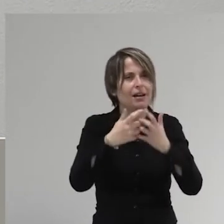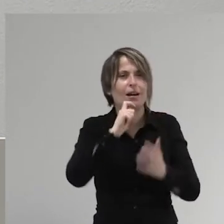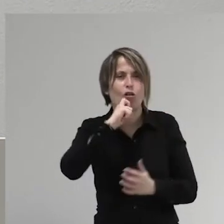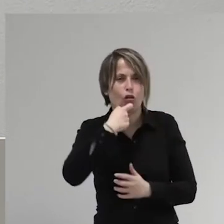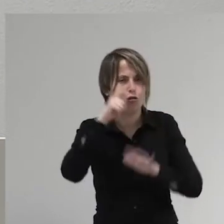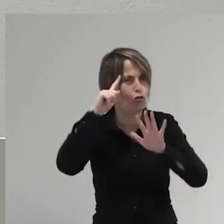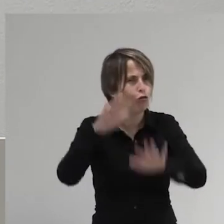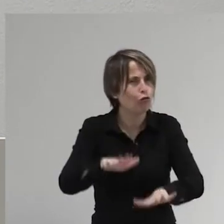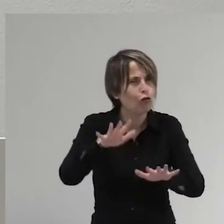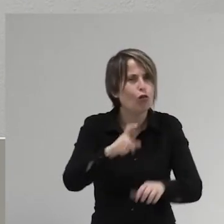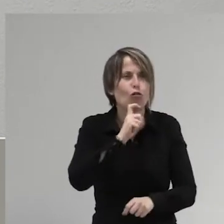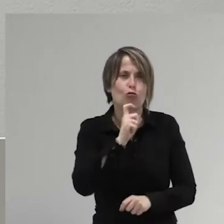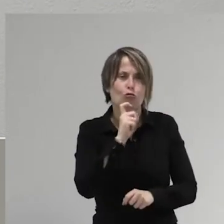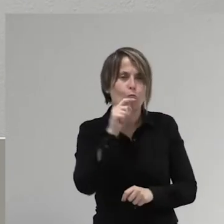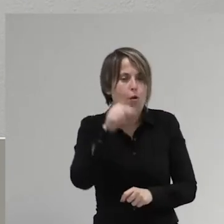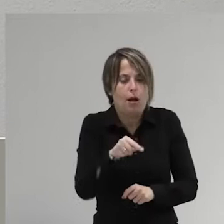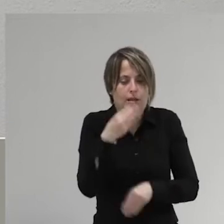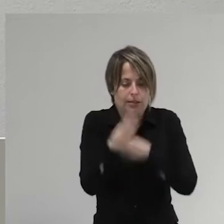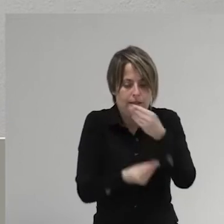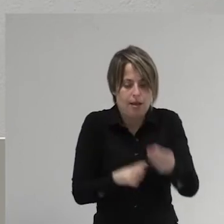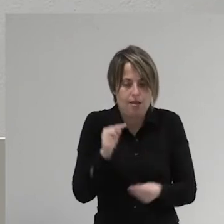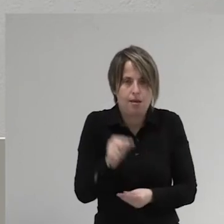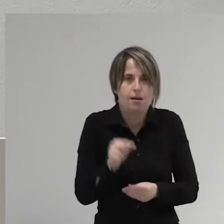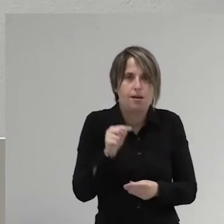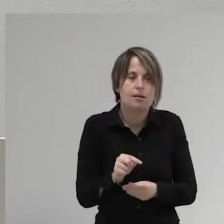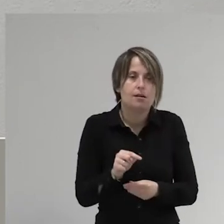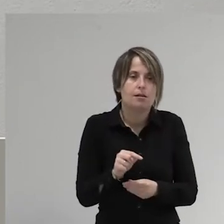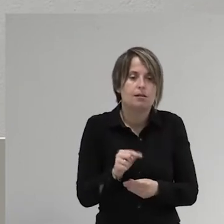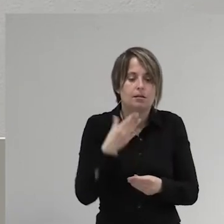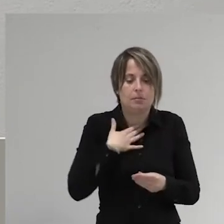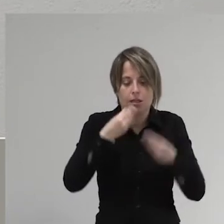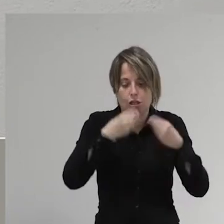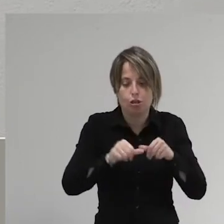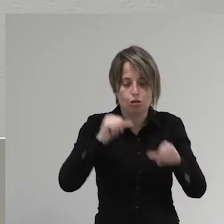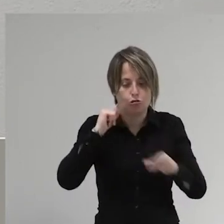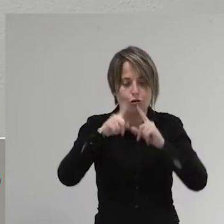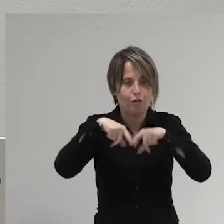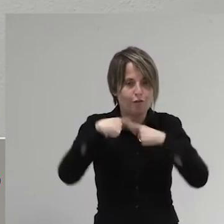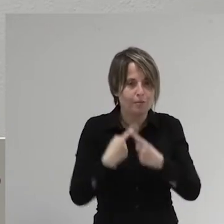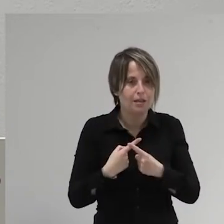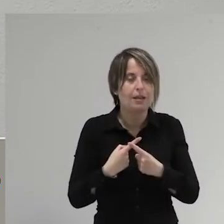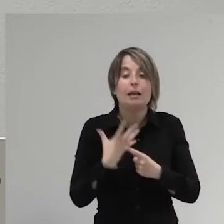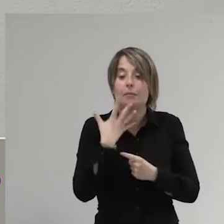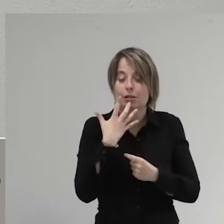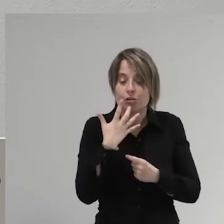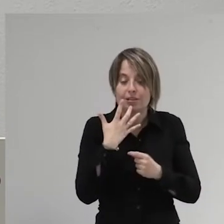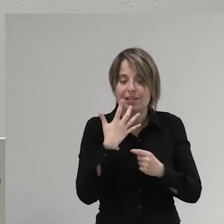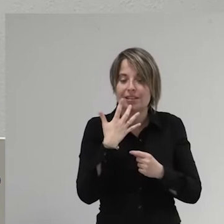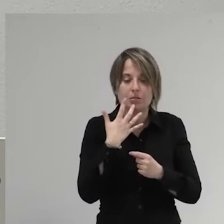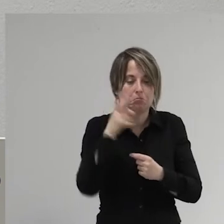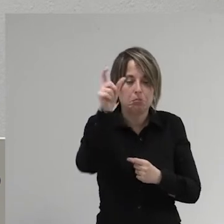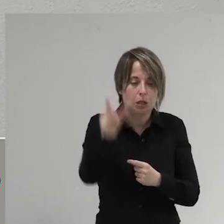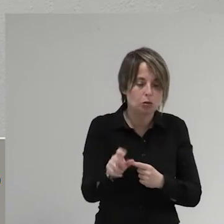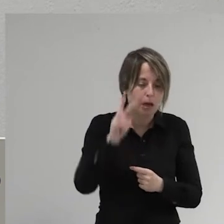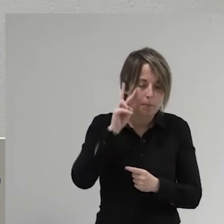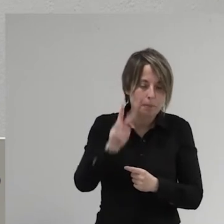concreta digamos aquí por mi historia familiar o por diferentes cosas, pero si agarrásemos cualquier sujeto